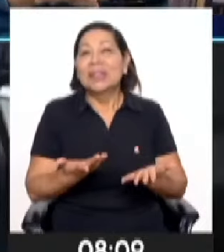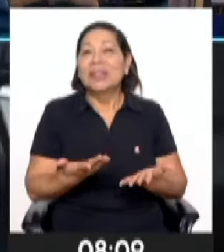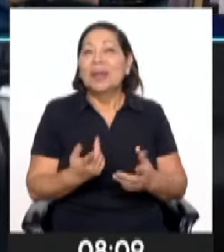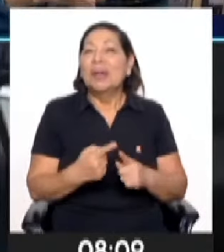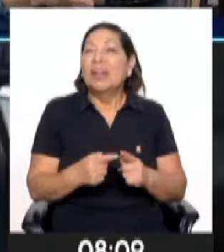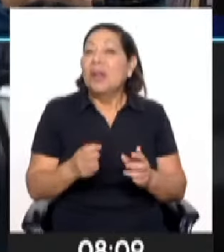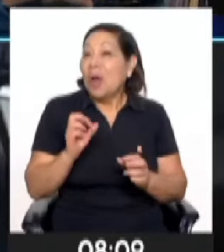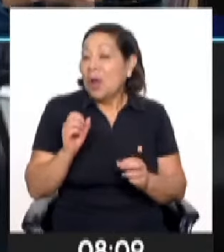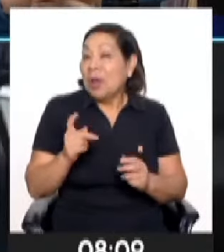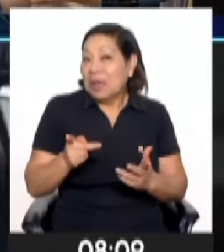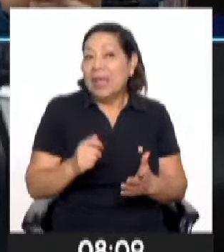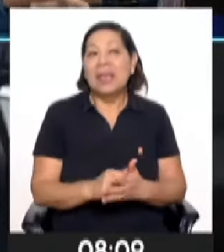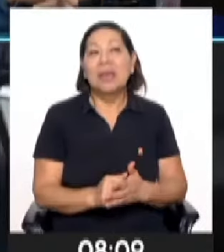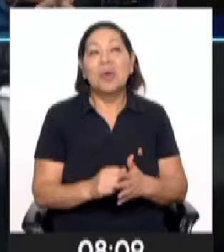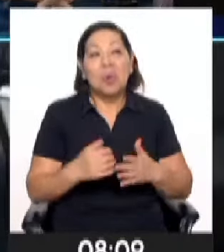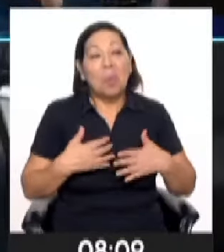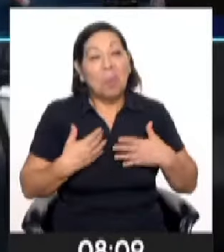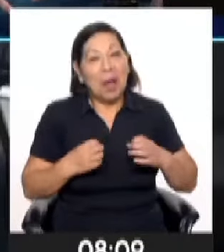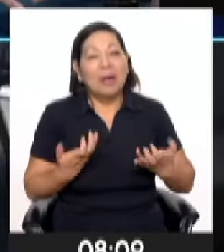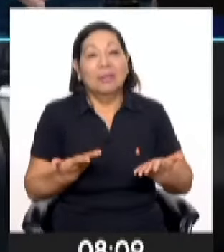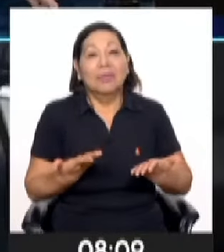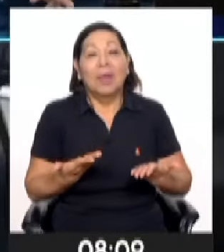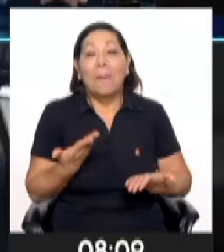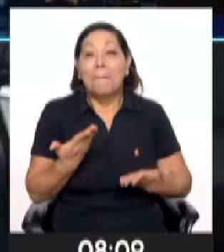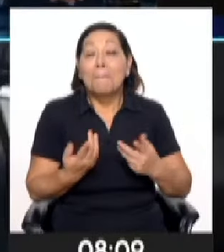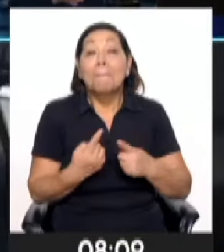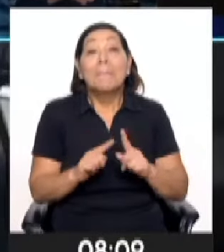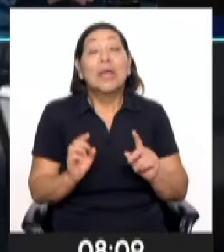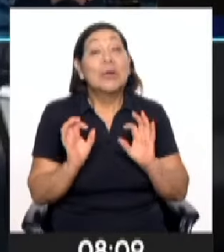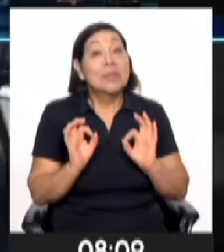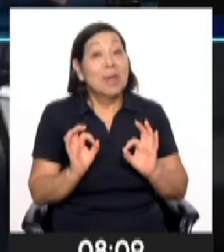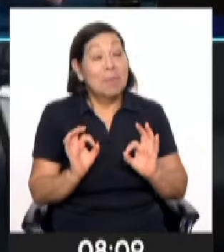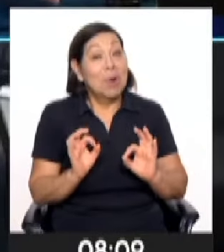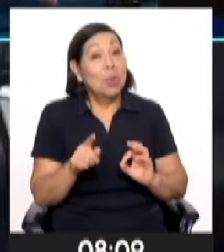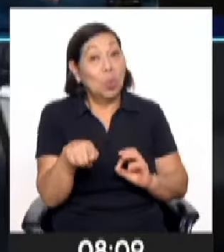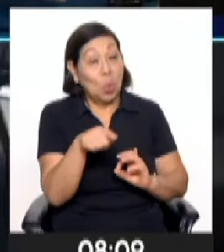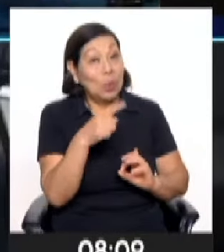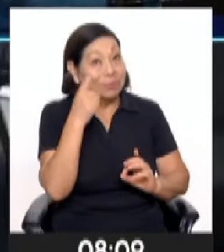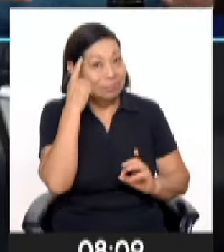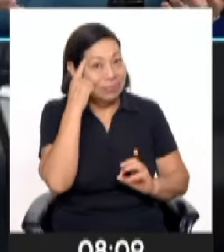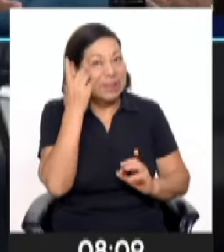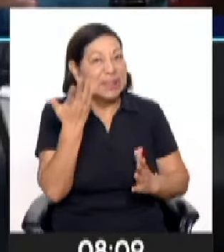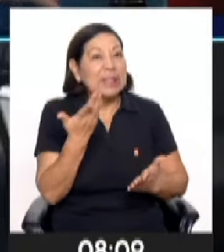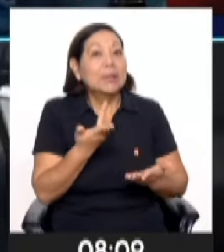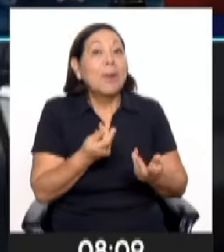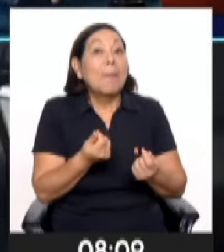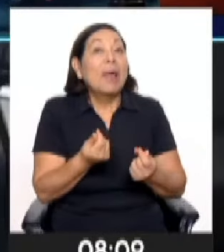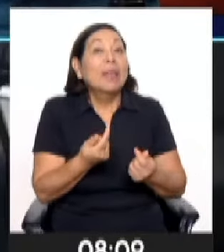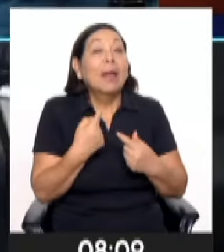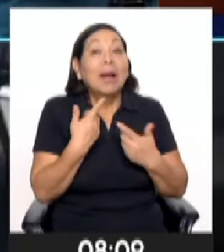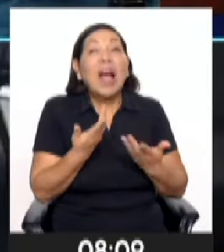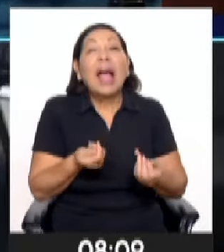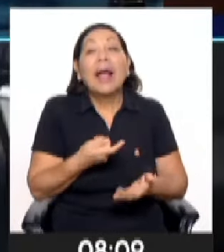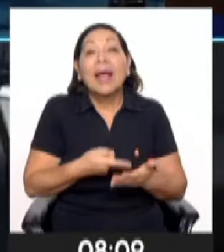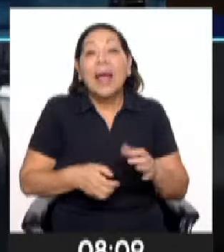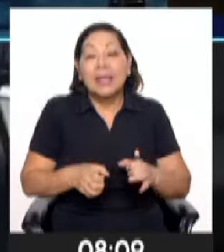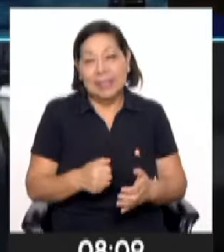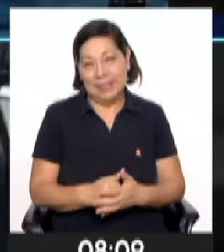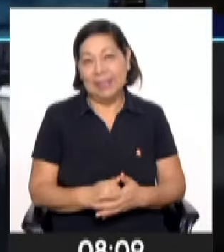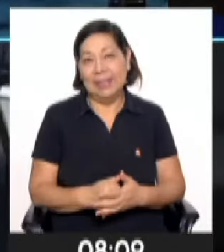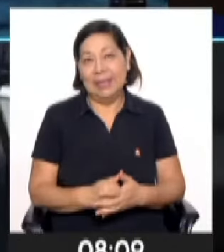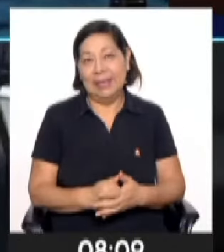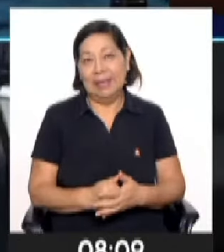viaje. Ok. Lo puedo hacer bajo ciertas condiciones, pero siempre hay que tener, digamos, una buena administración del dinero. Entonces, la idea